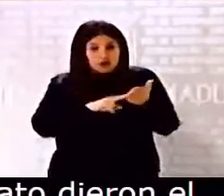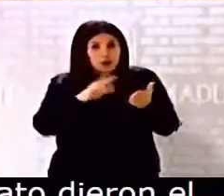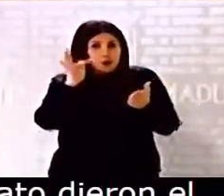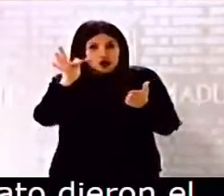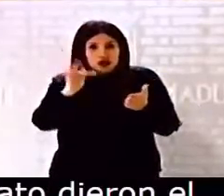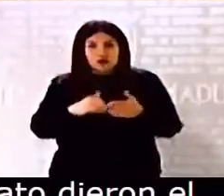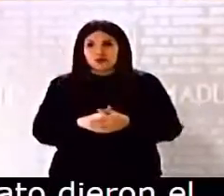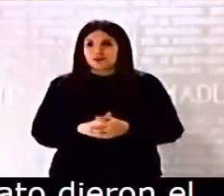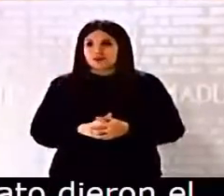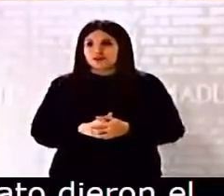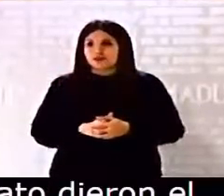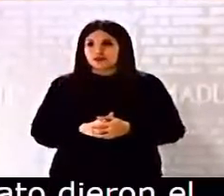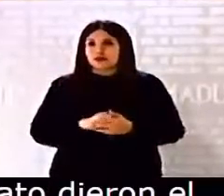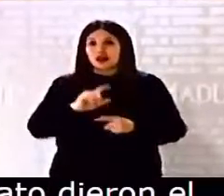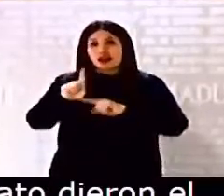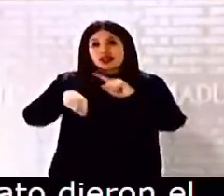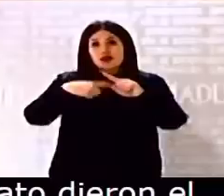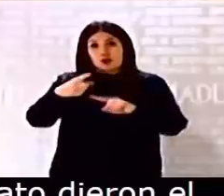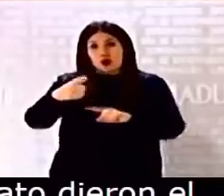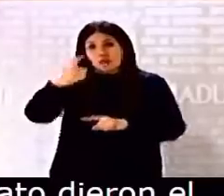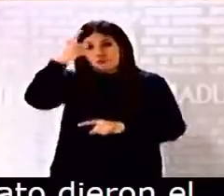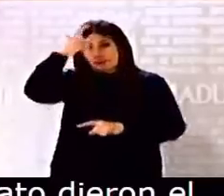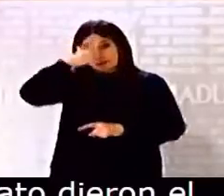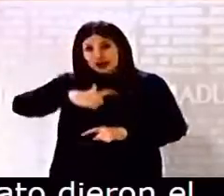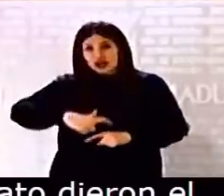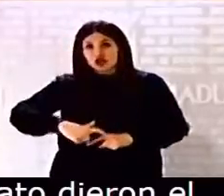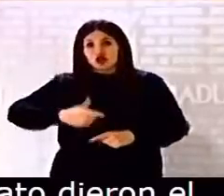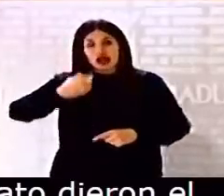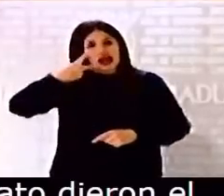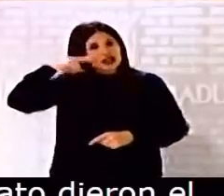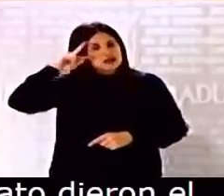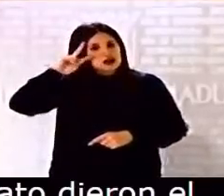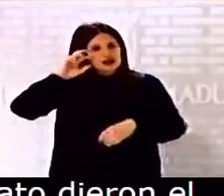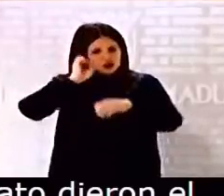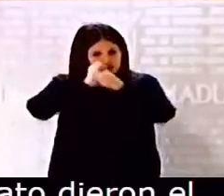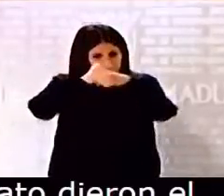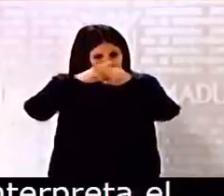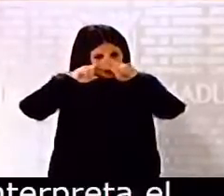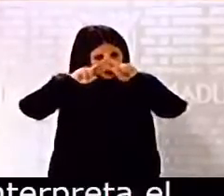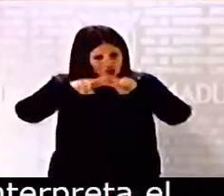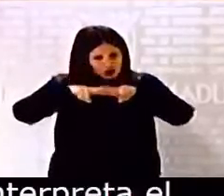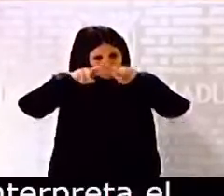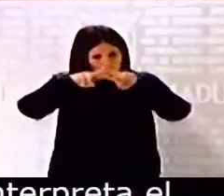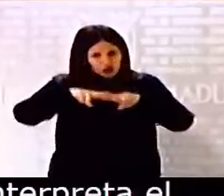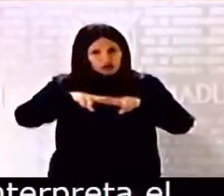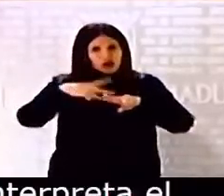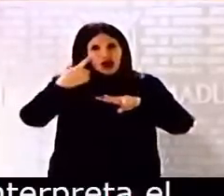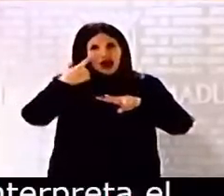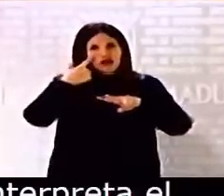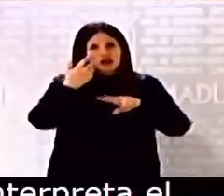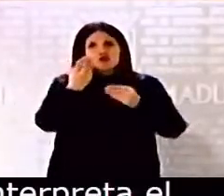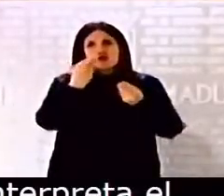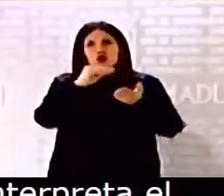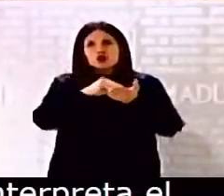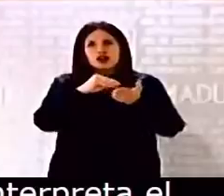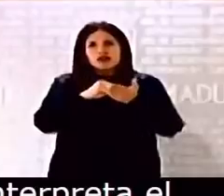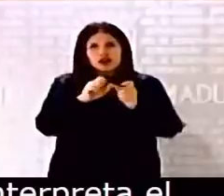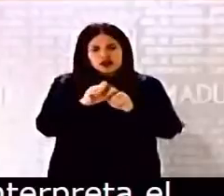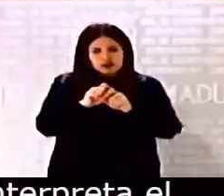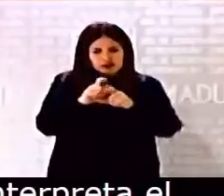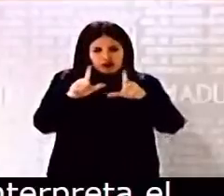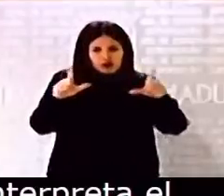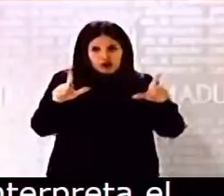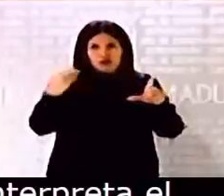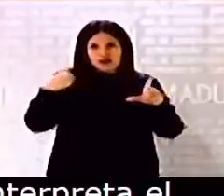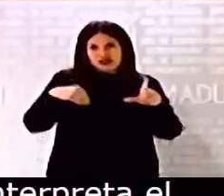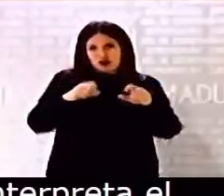y cuando lo interpreta el microbiólogo, pues se ven las veces que hay que ampliar el material genético del